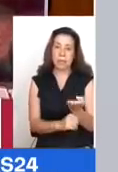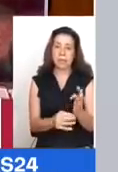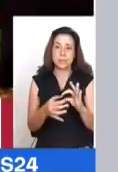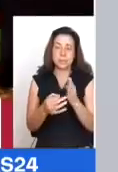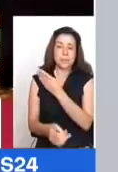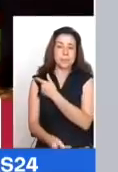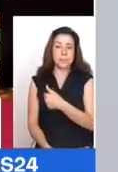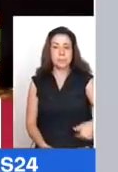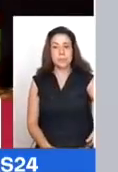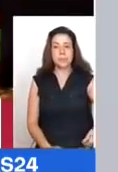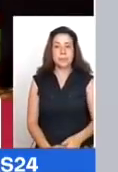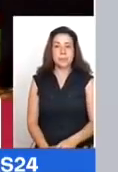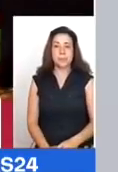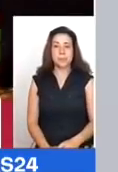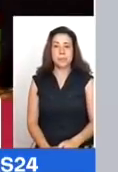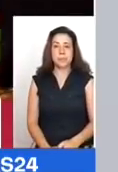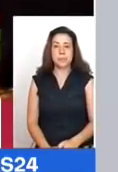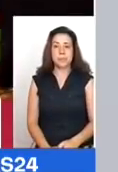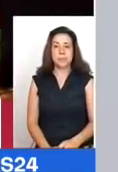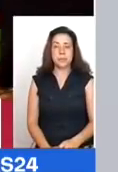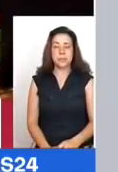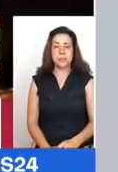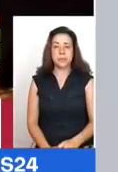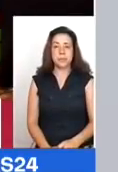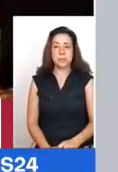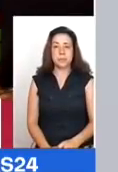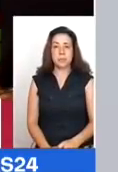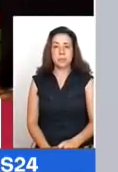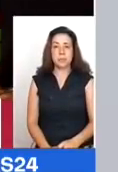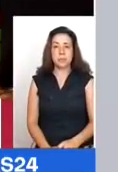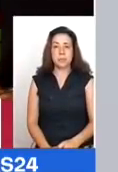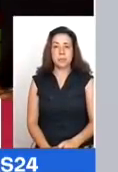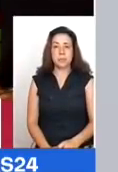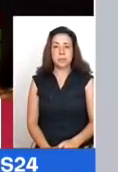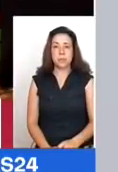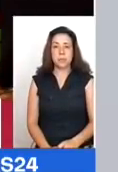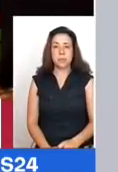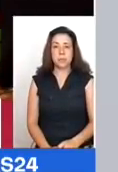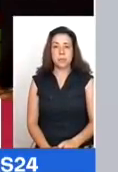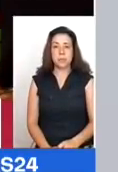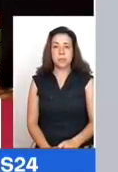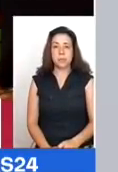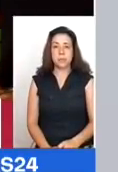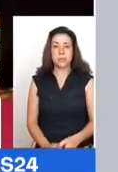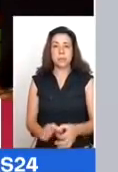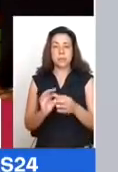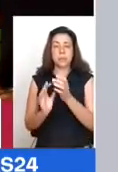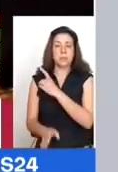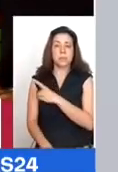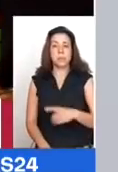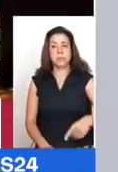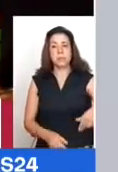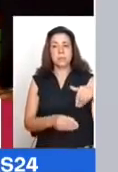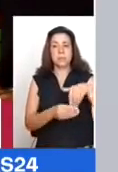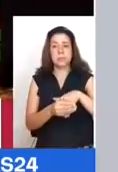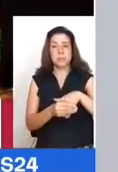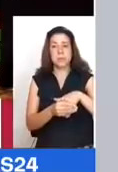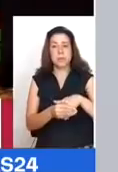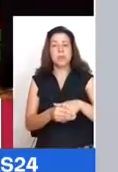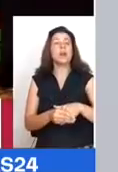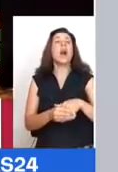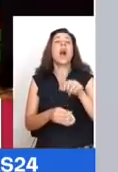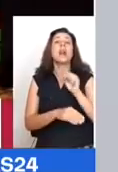mes subsiguiente de publicada la norma que reduce o elimina exenciones tributarias. Y